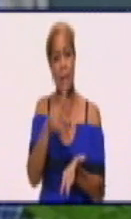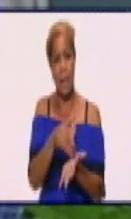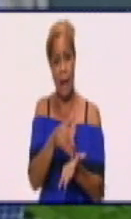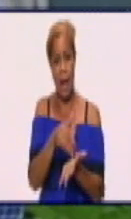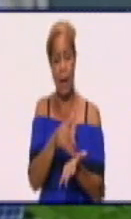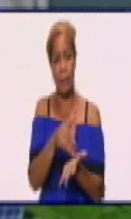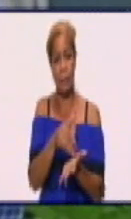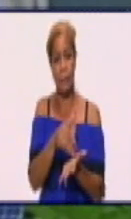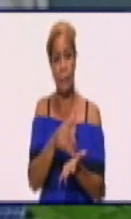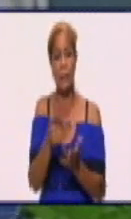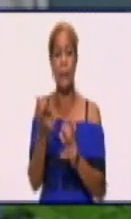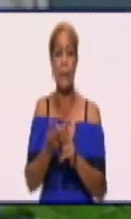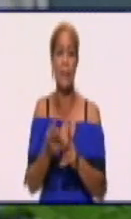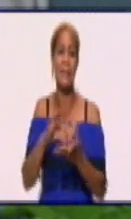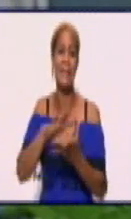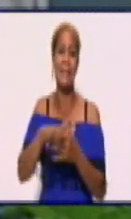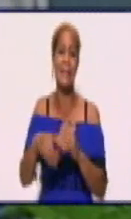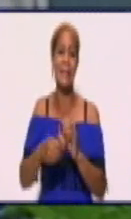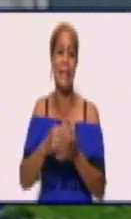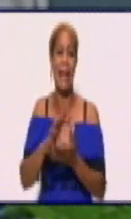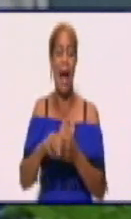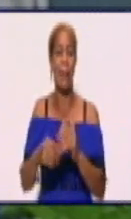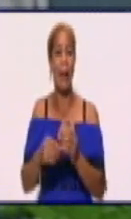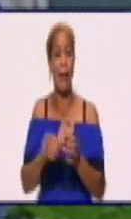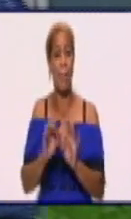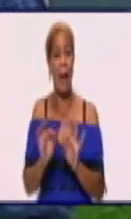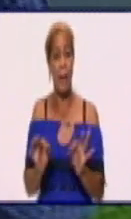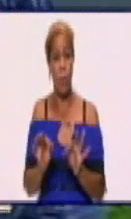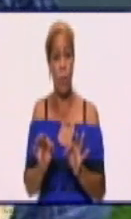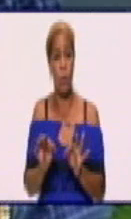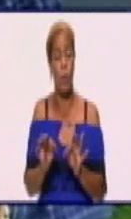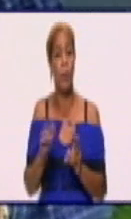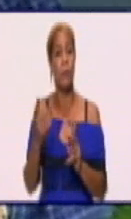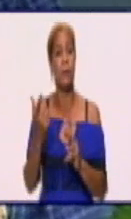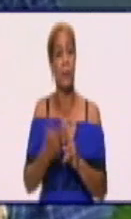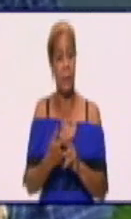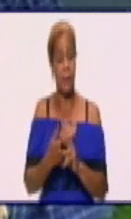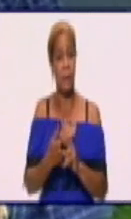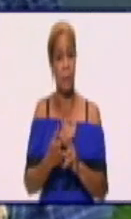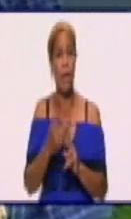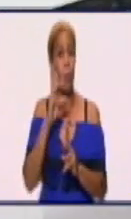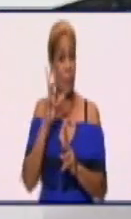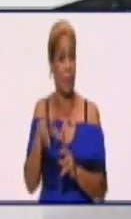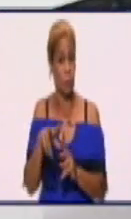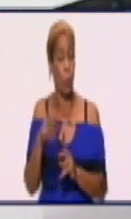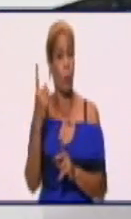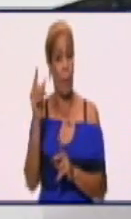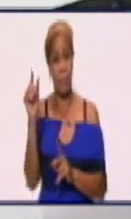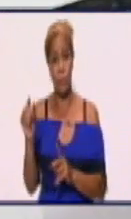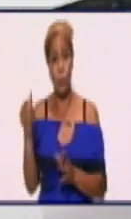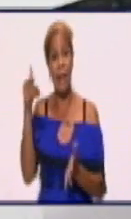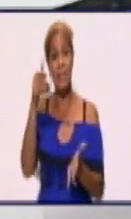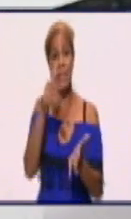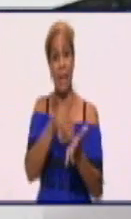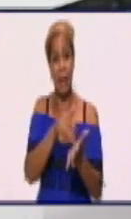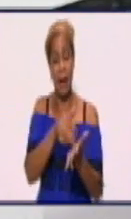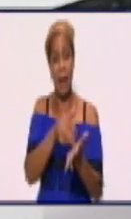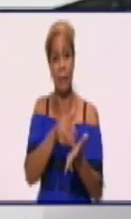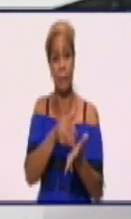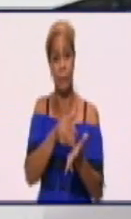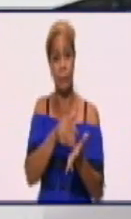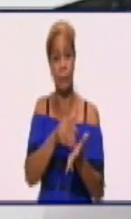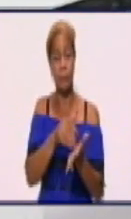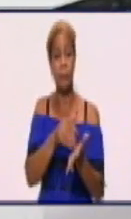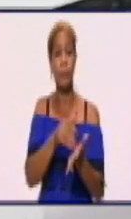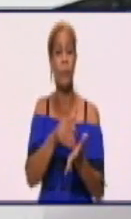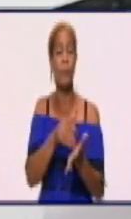higieniza las manos antes de tocar el cajero y después que lo hace y usted se ha preguntado cuántas manos pasan